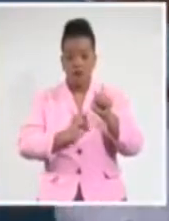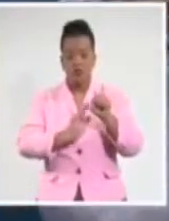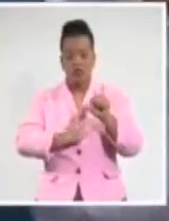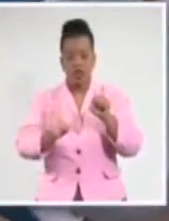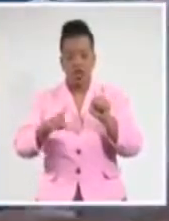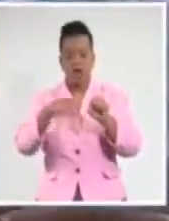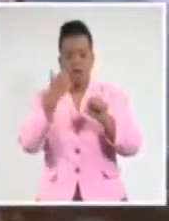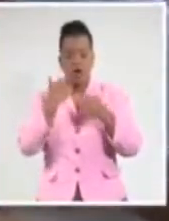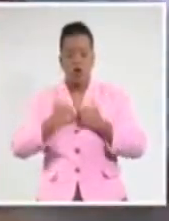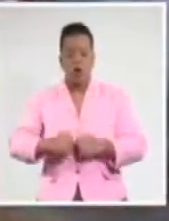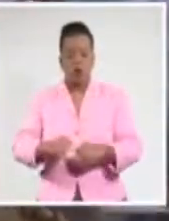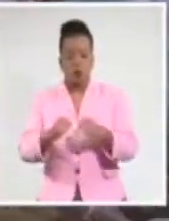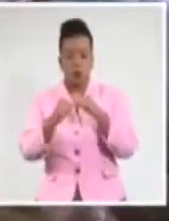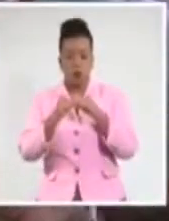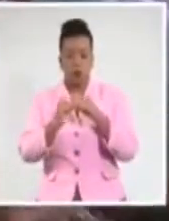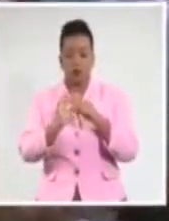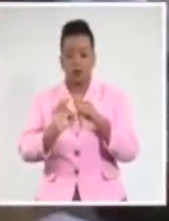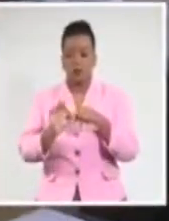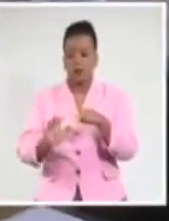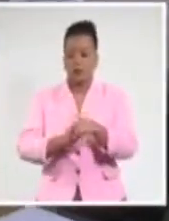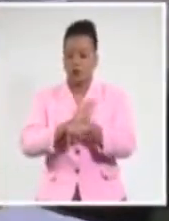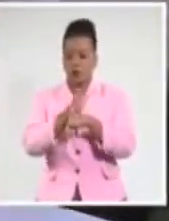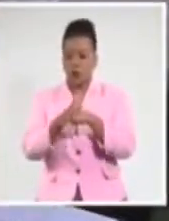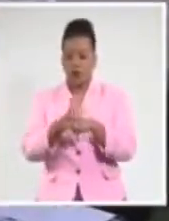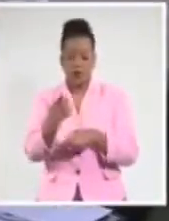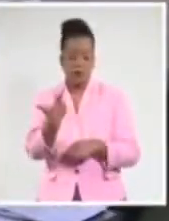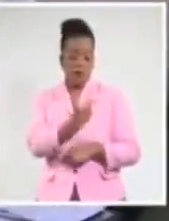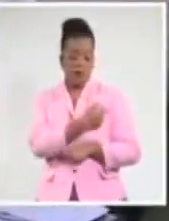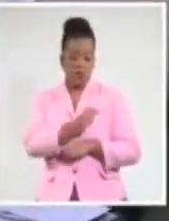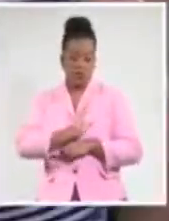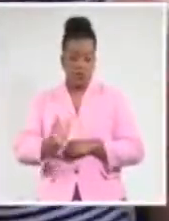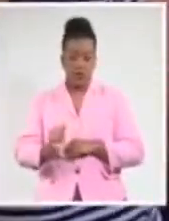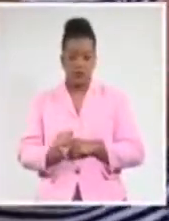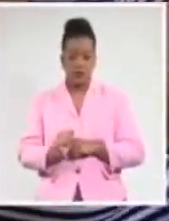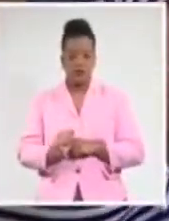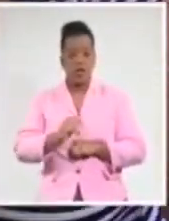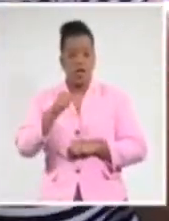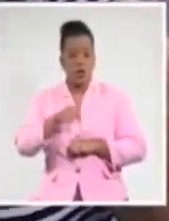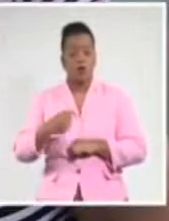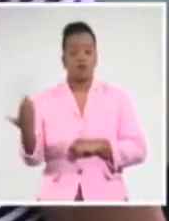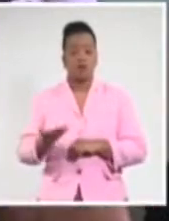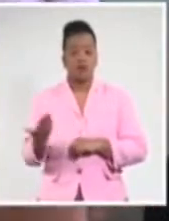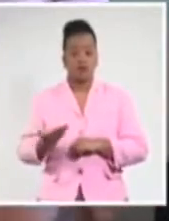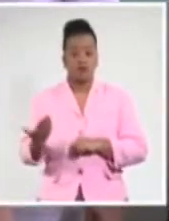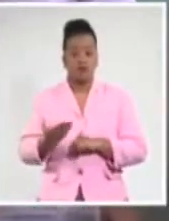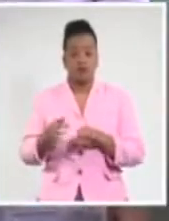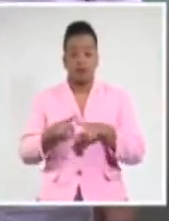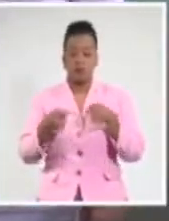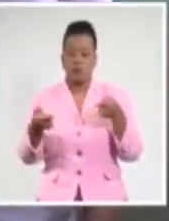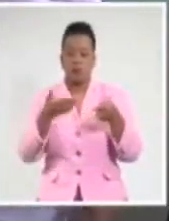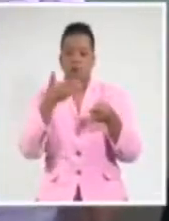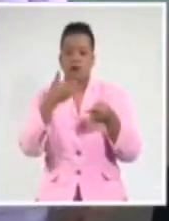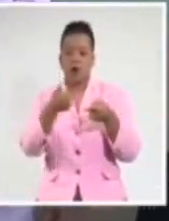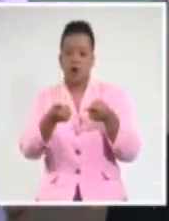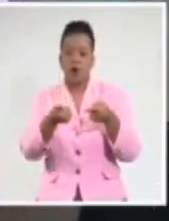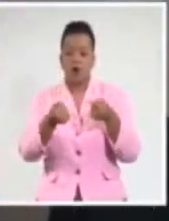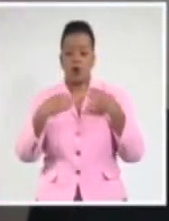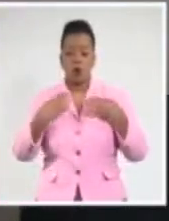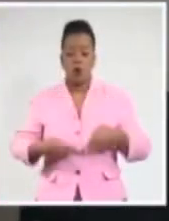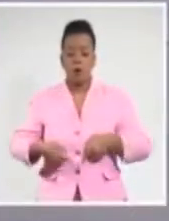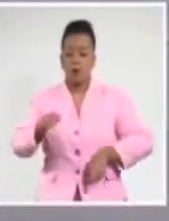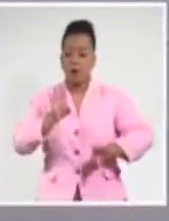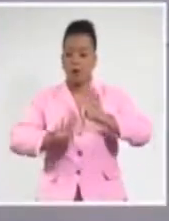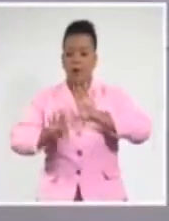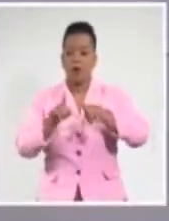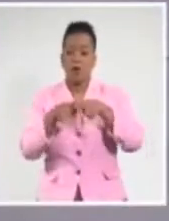de refuerzo contra la COVID-19. La campaña masiva se agilizó para mejorar la respuesta inmune ante la